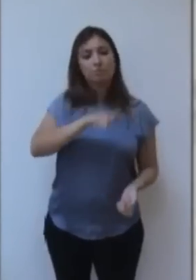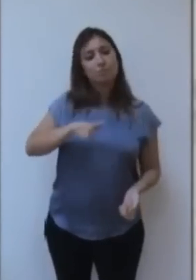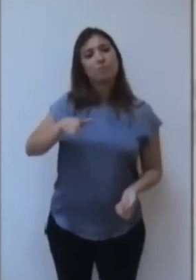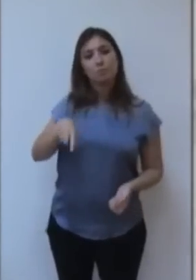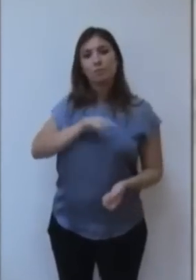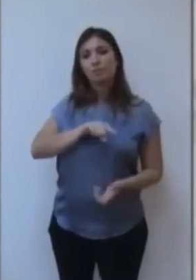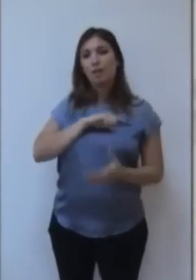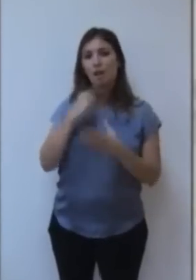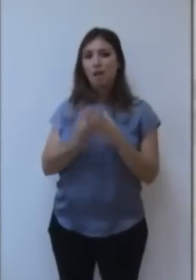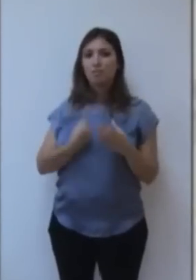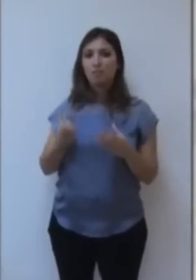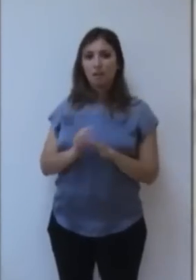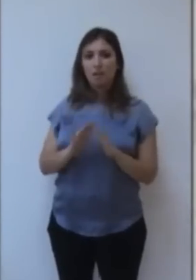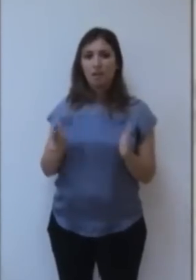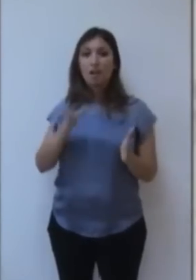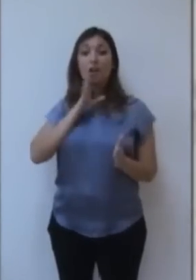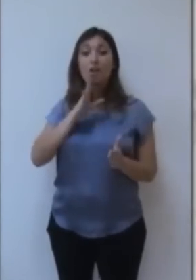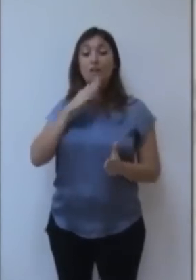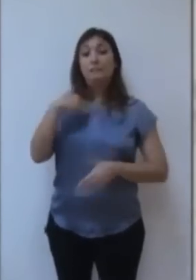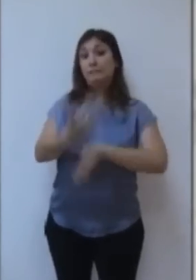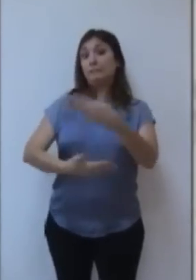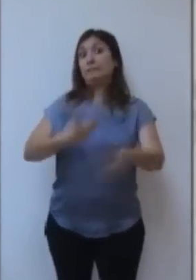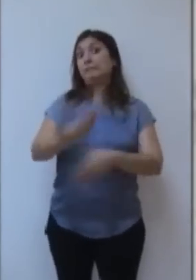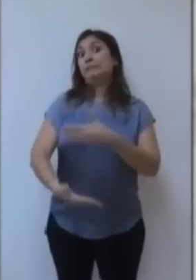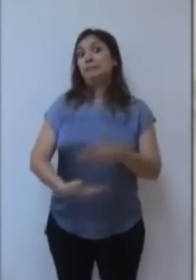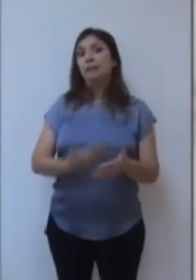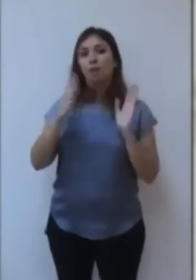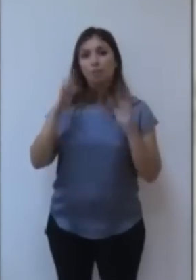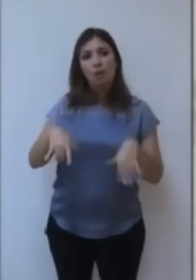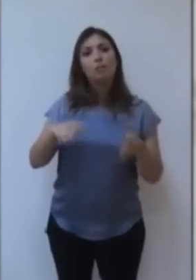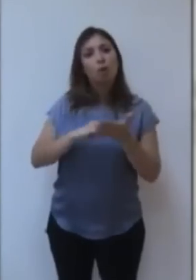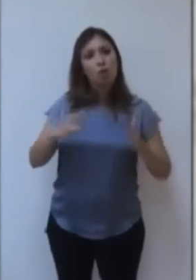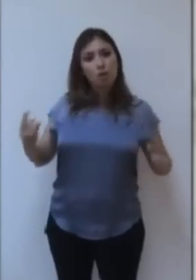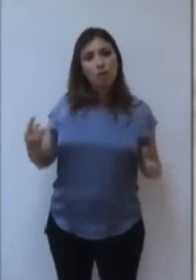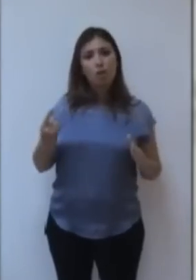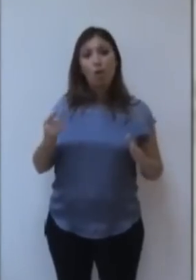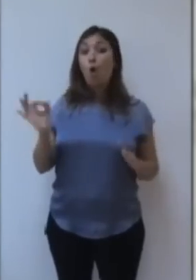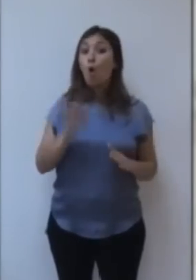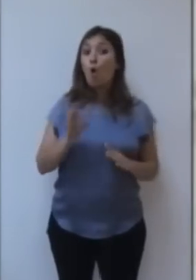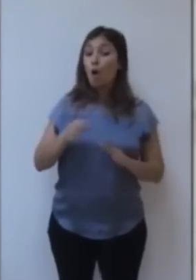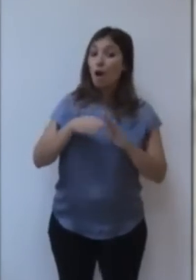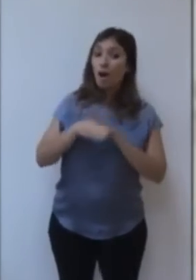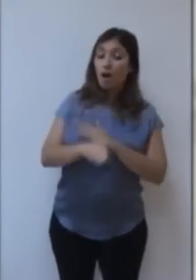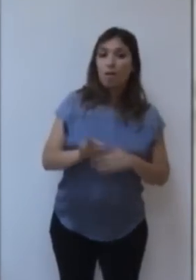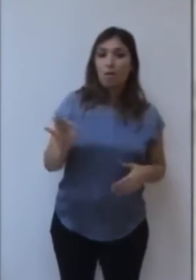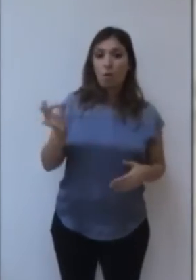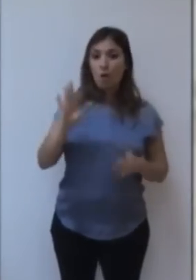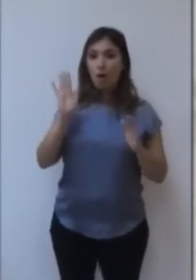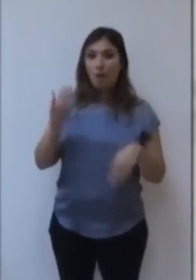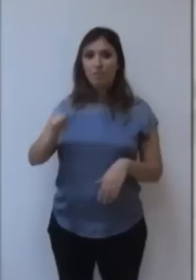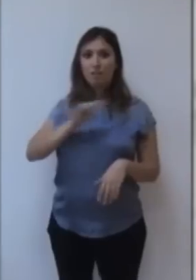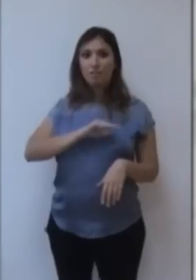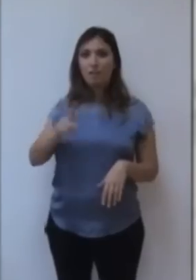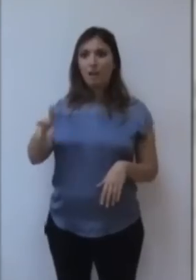dices, ahora ya esto está sobrepasando todo ello y está implicando que estas tecnologías o son accesibles o nos